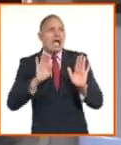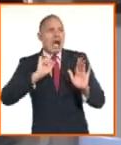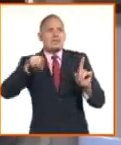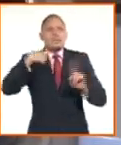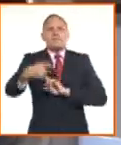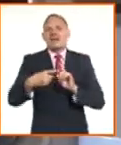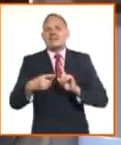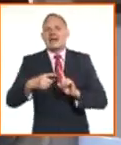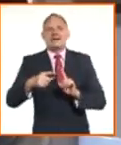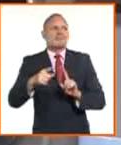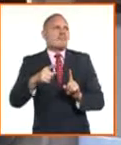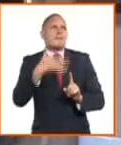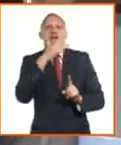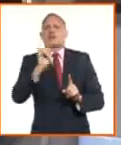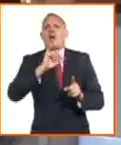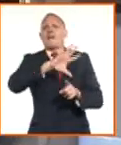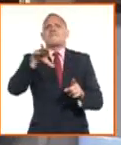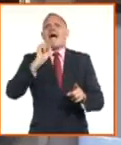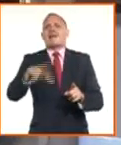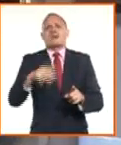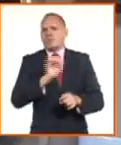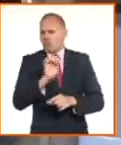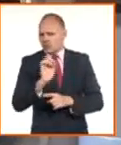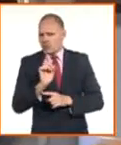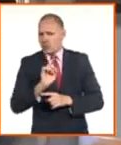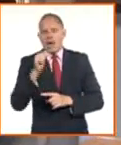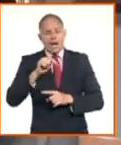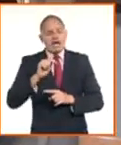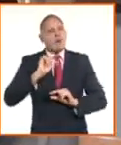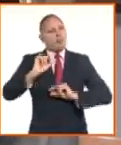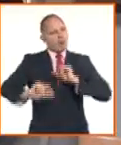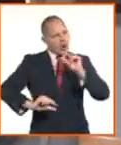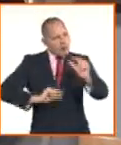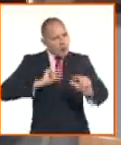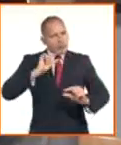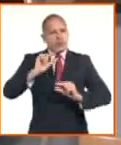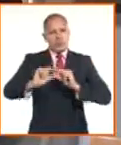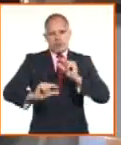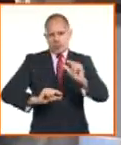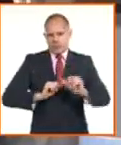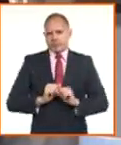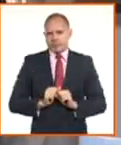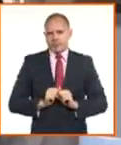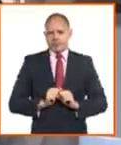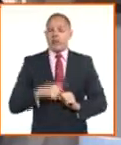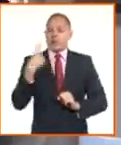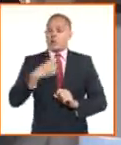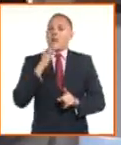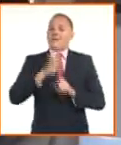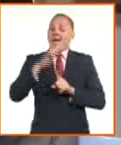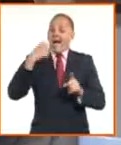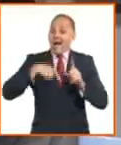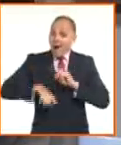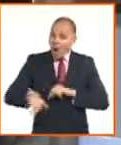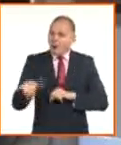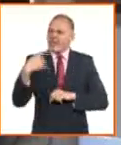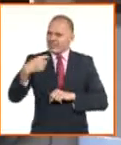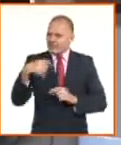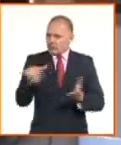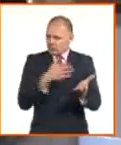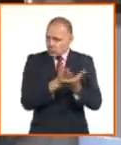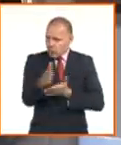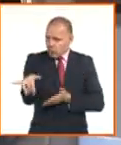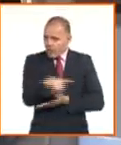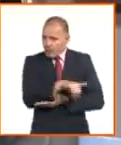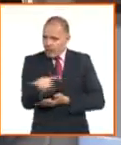país y por supuesto es un paso y no podemos parar. Es un paso que tenemos que seguir avanzando en esa dirección, incorporando la